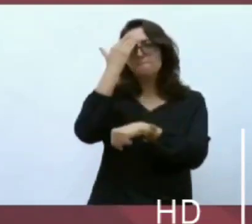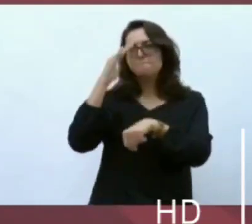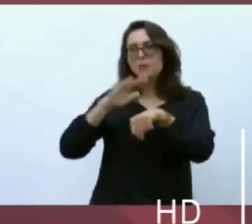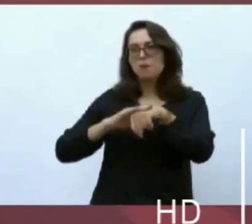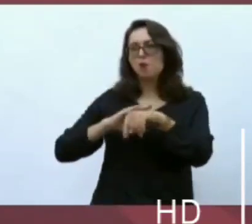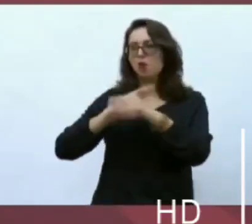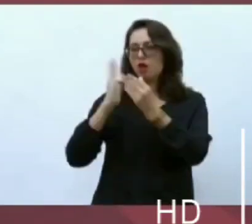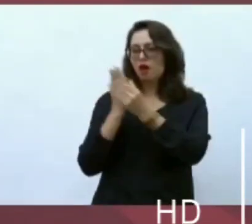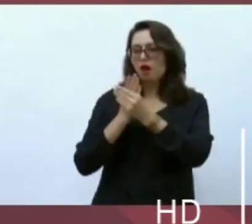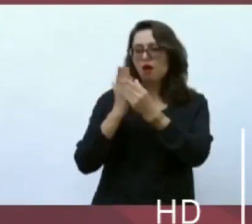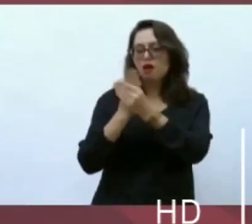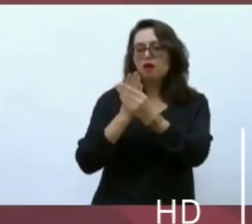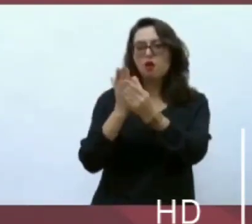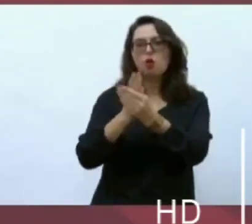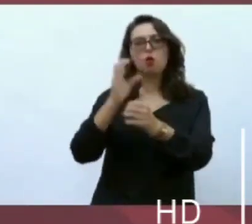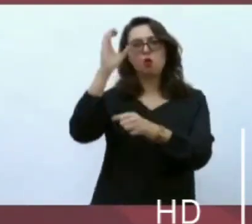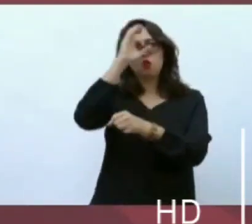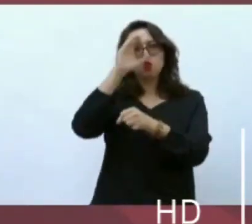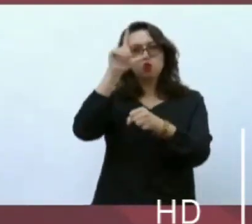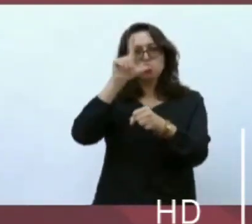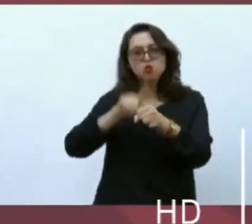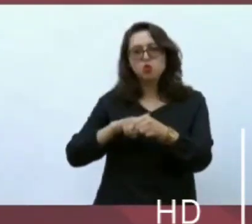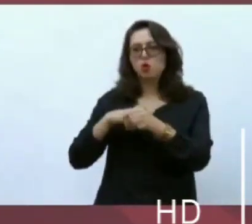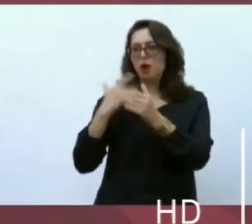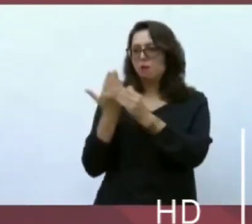y cultural de nuestro país.